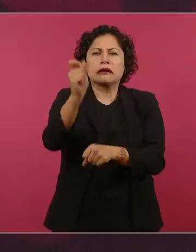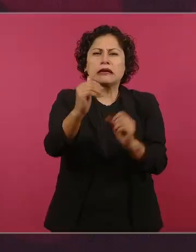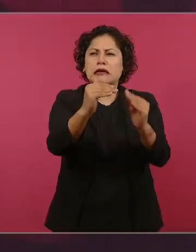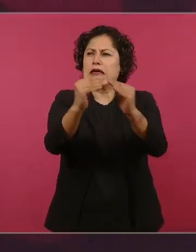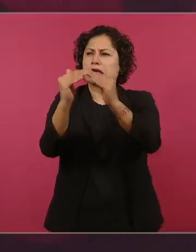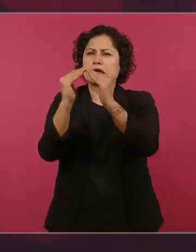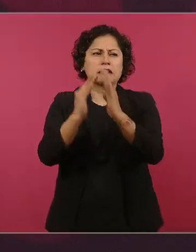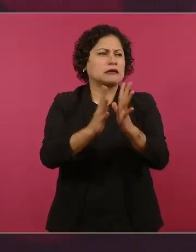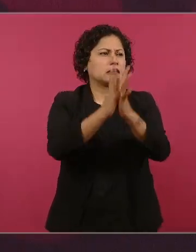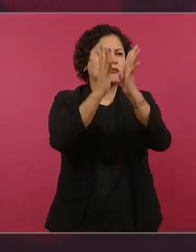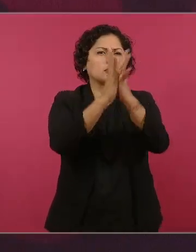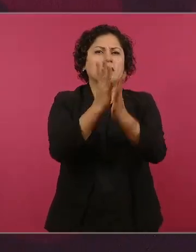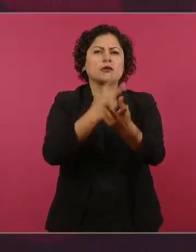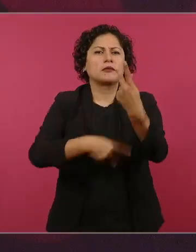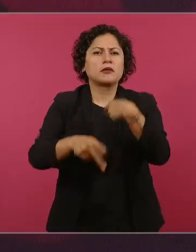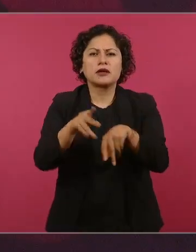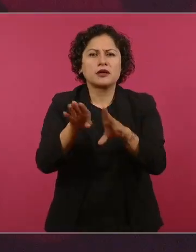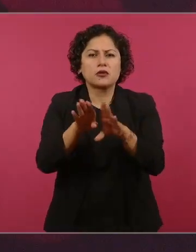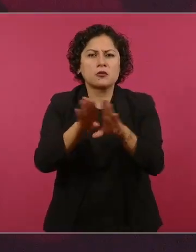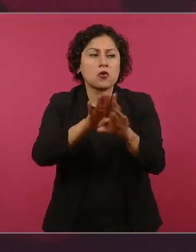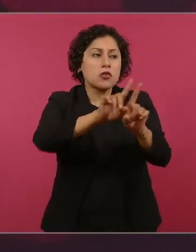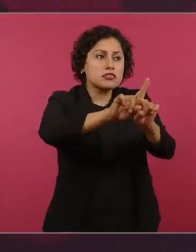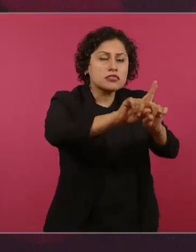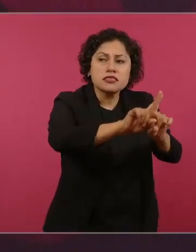pluralidad, pero en Estados Unidos